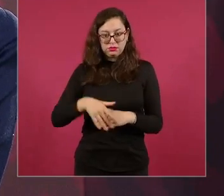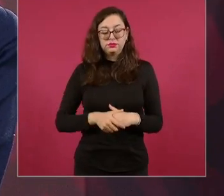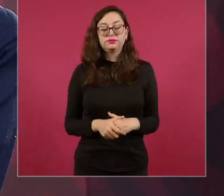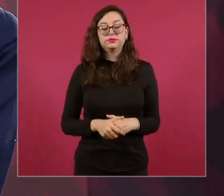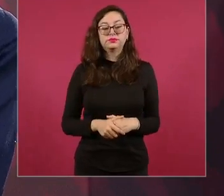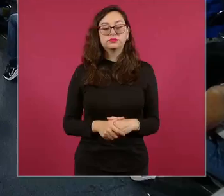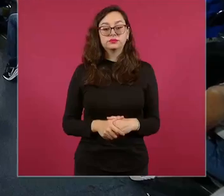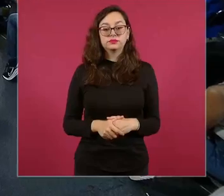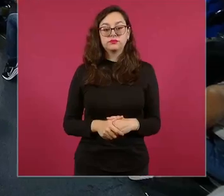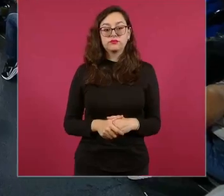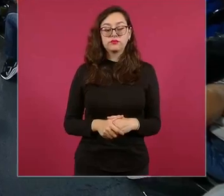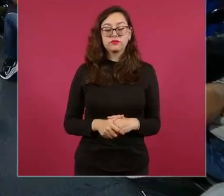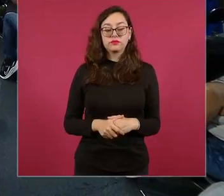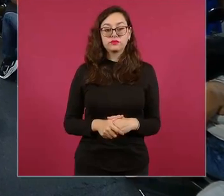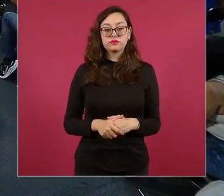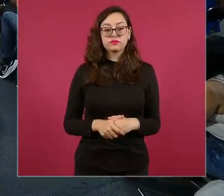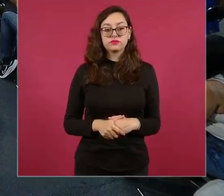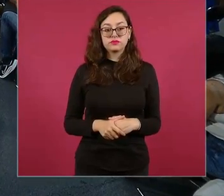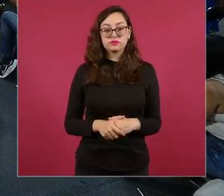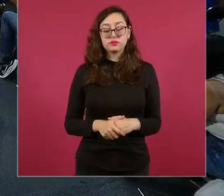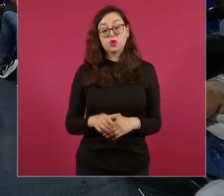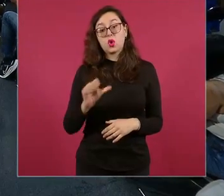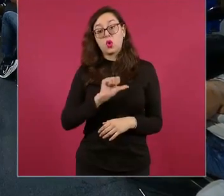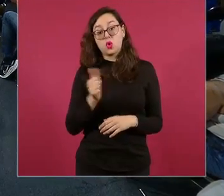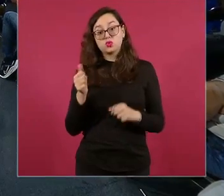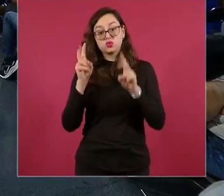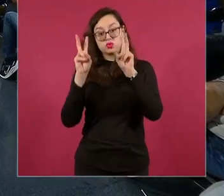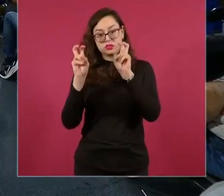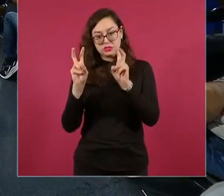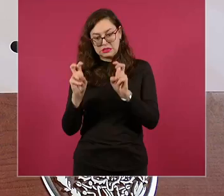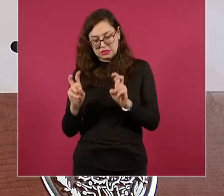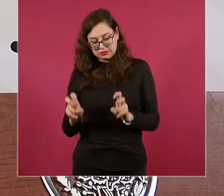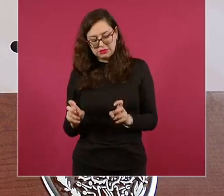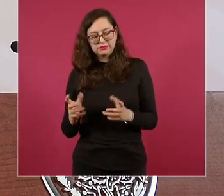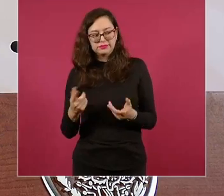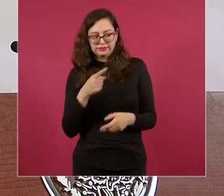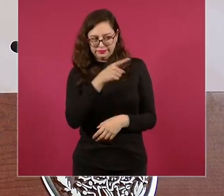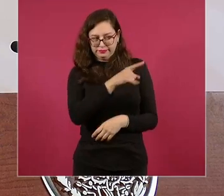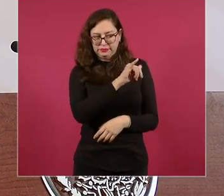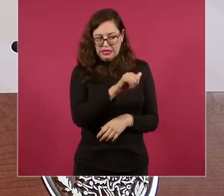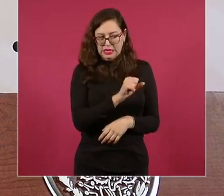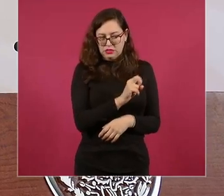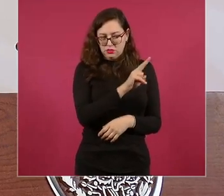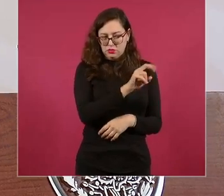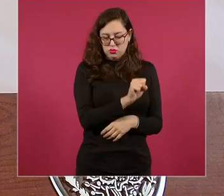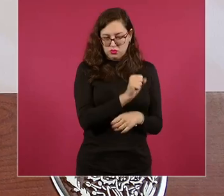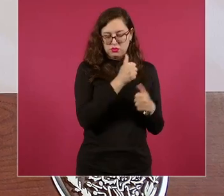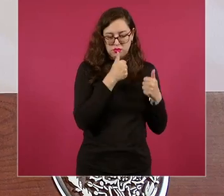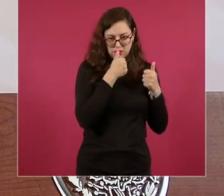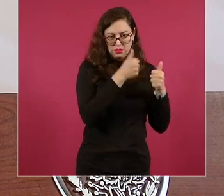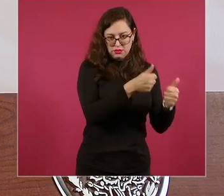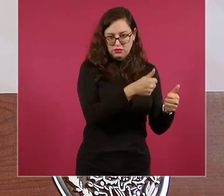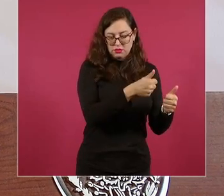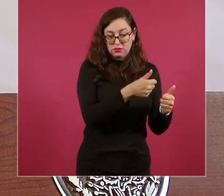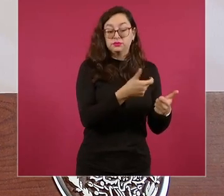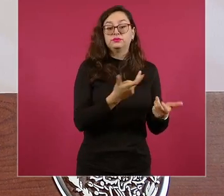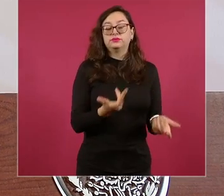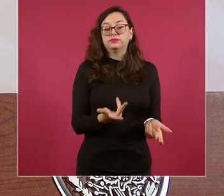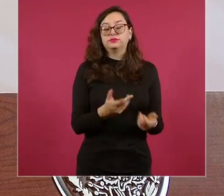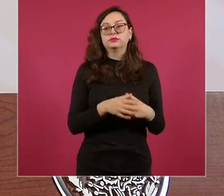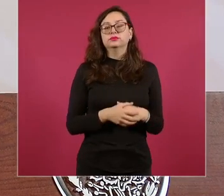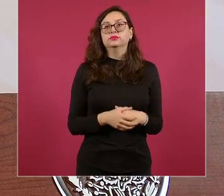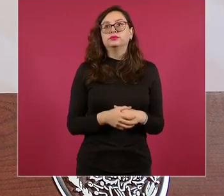y los otros asuntos lo del puente pues yo creo que con Sergio